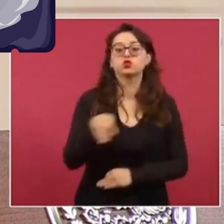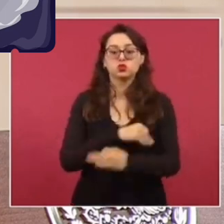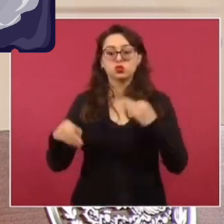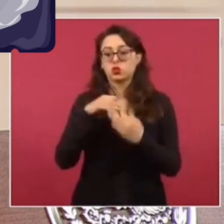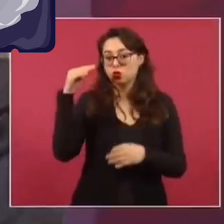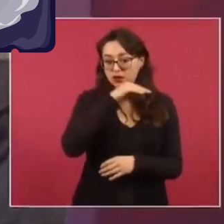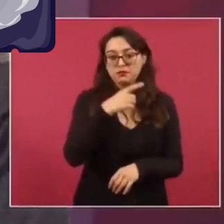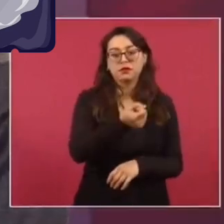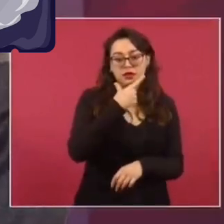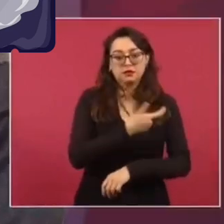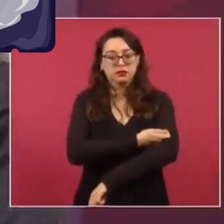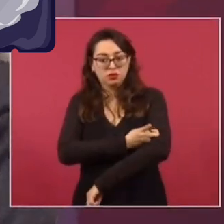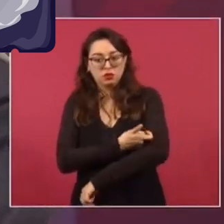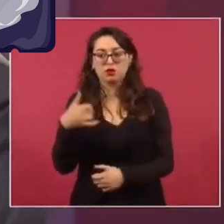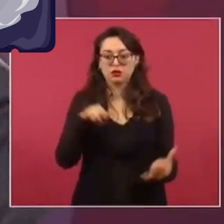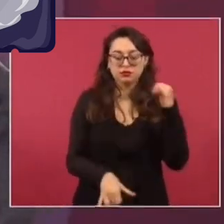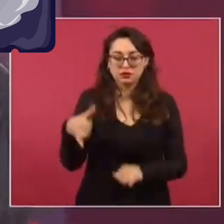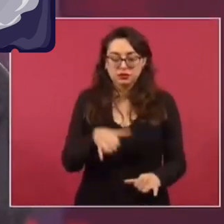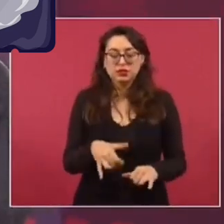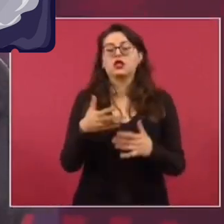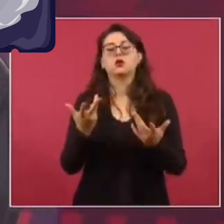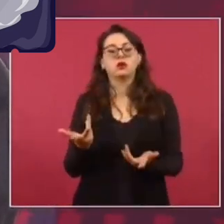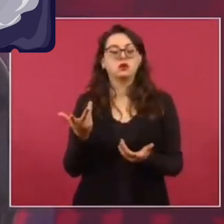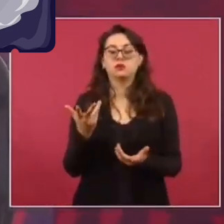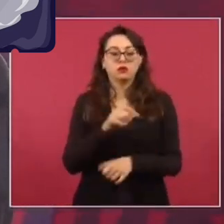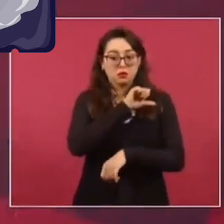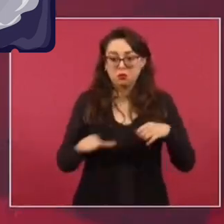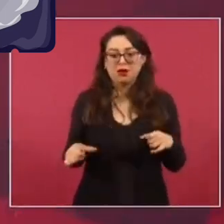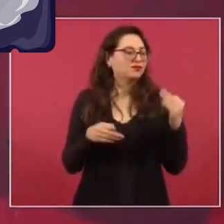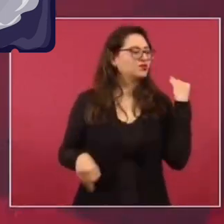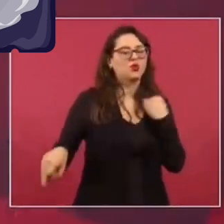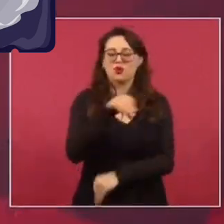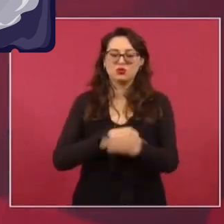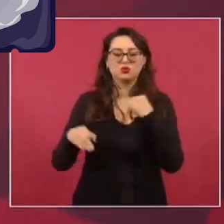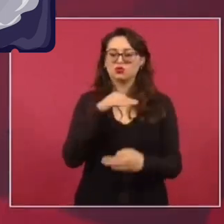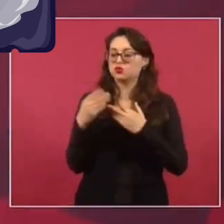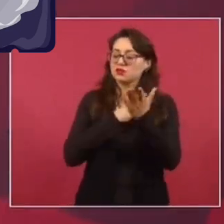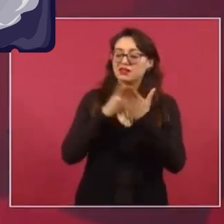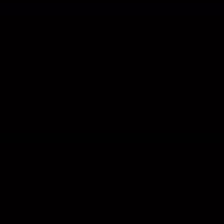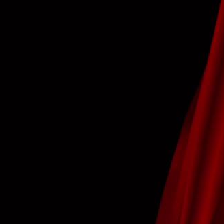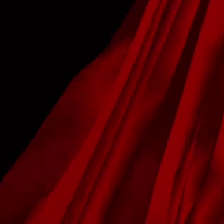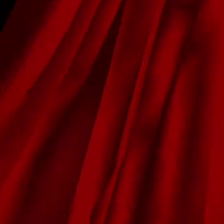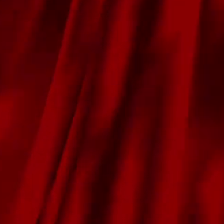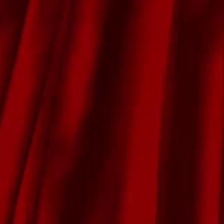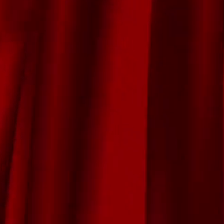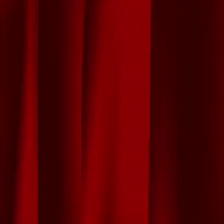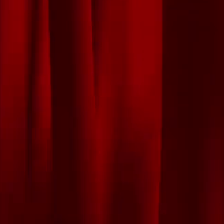intervenciones quirúrgicas, todo. Porque es un derecho del pueblo, el derecho a la salud.